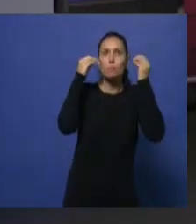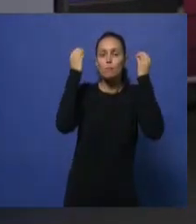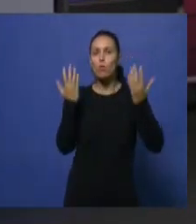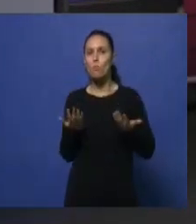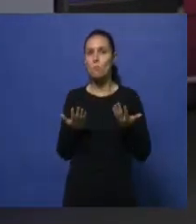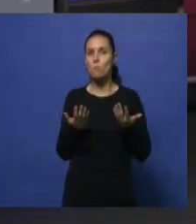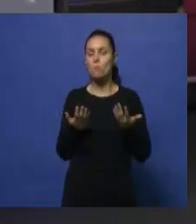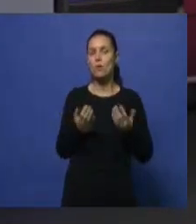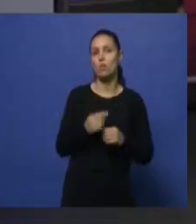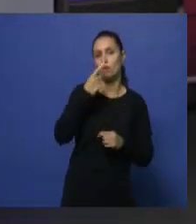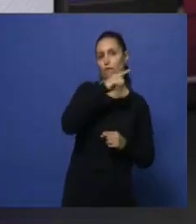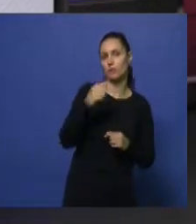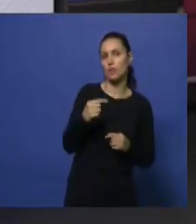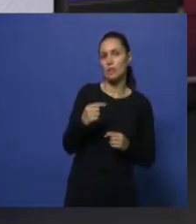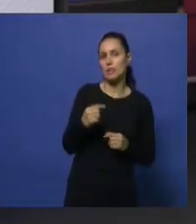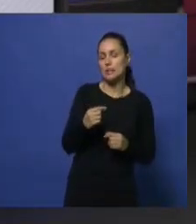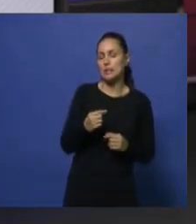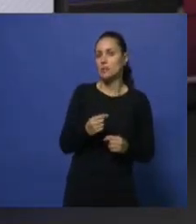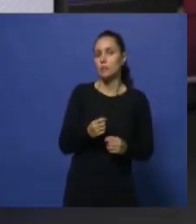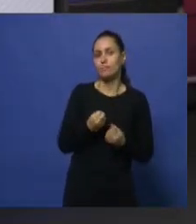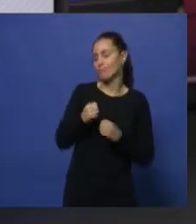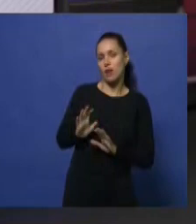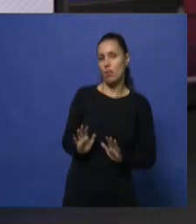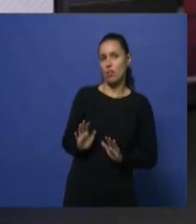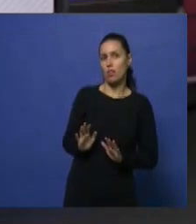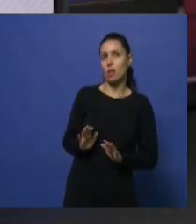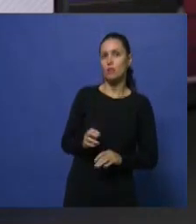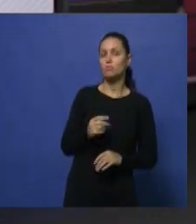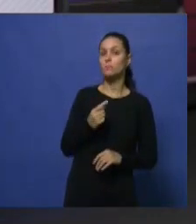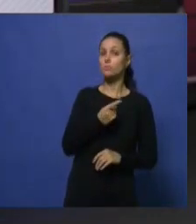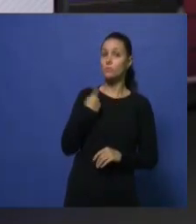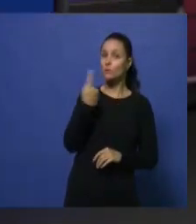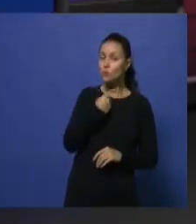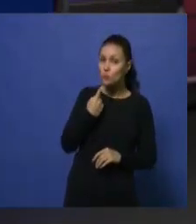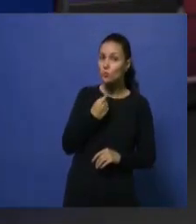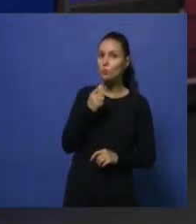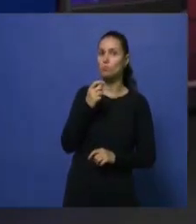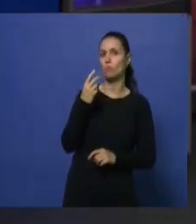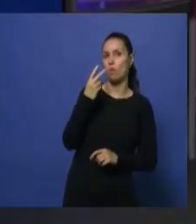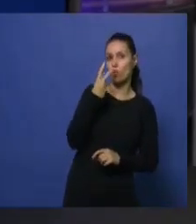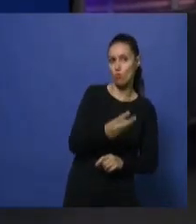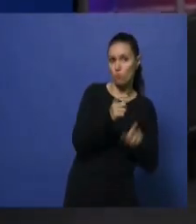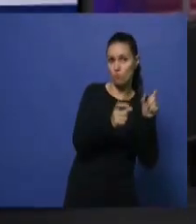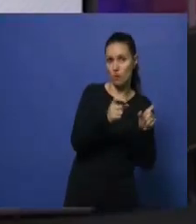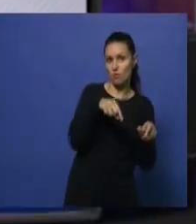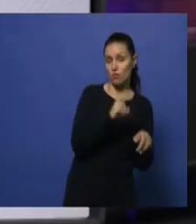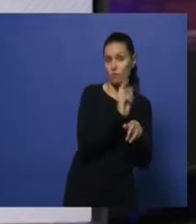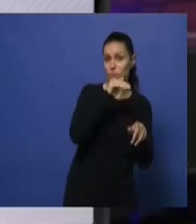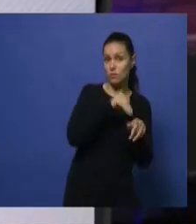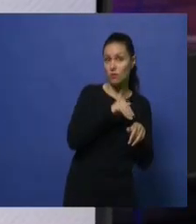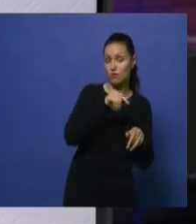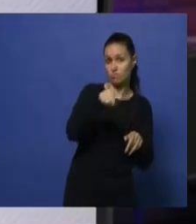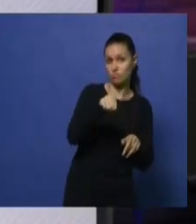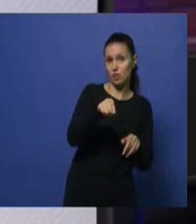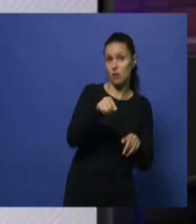así que tuvimos la oportunidad de tratar con dos sus chicos villamarienses que lo vivieron ahí en carne propia exactamente ellos cuentan lo que han visto en la previa y